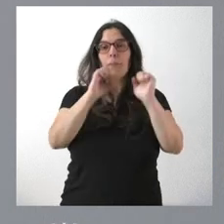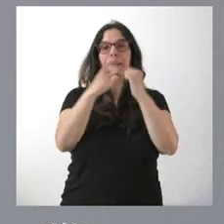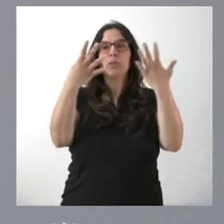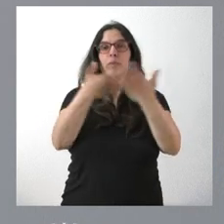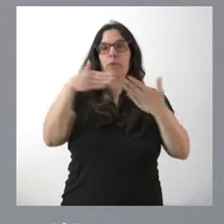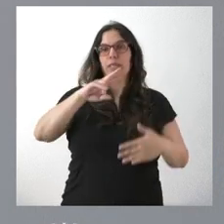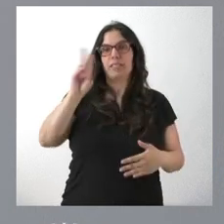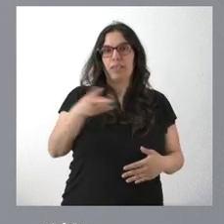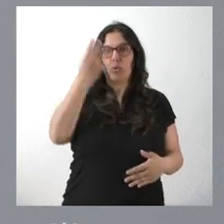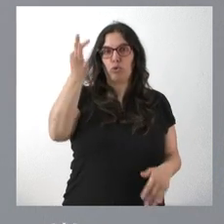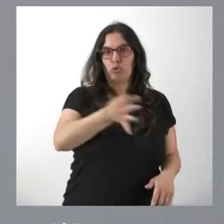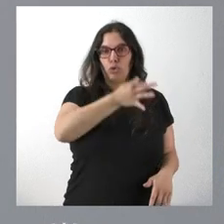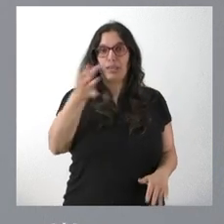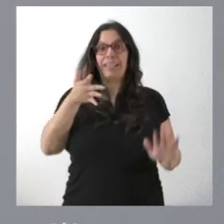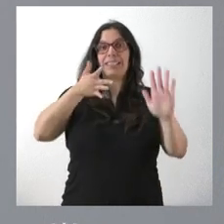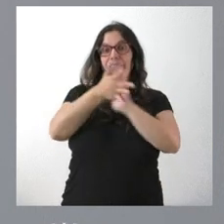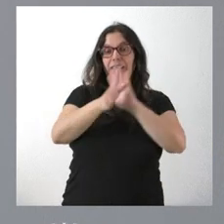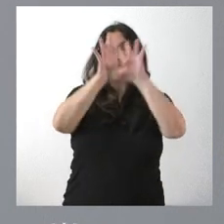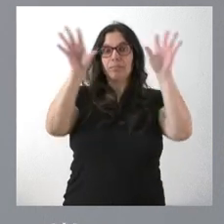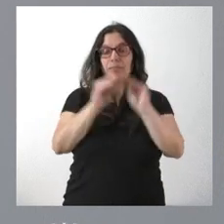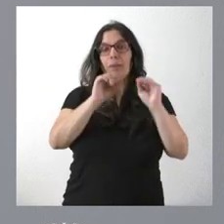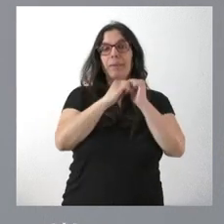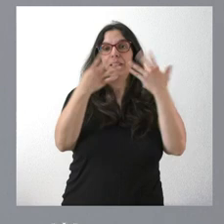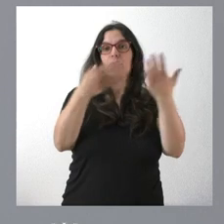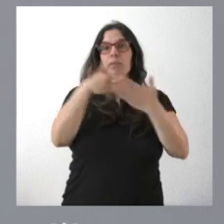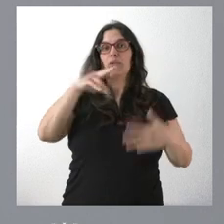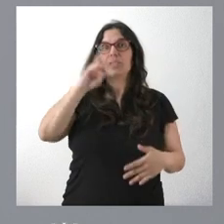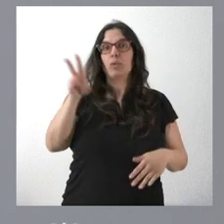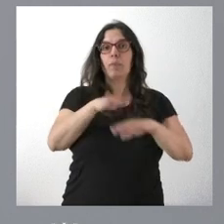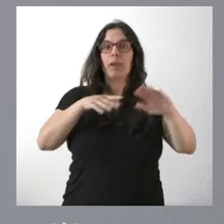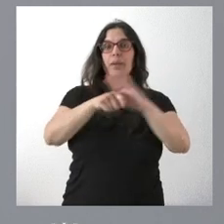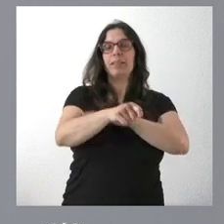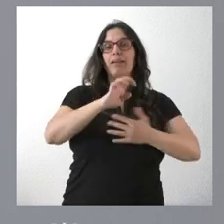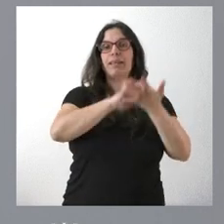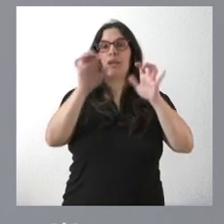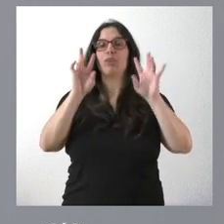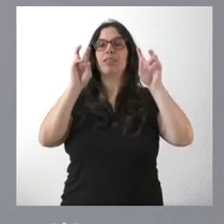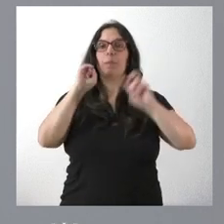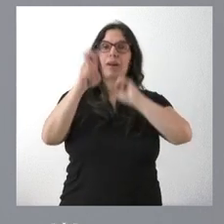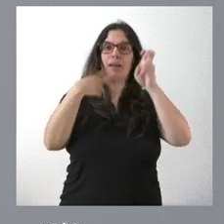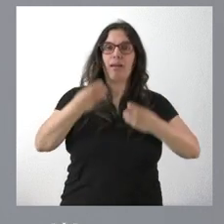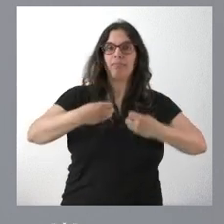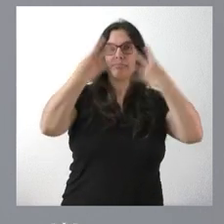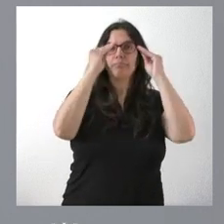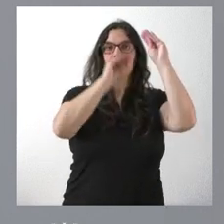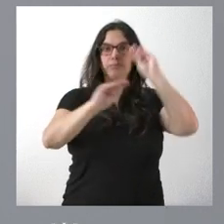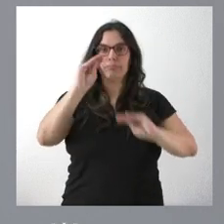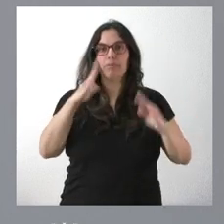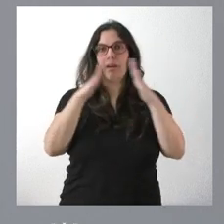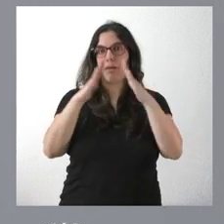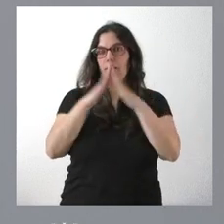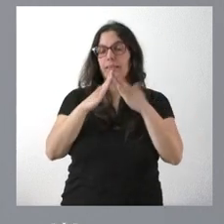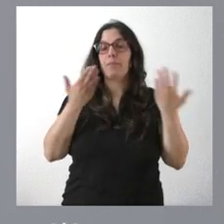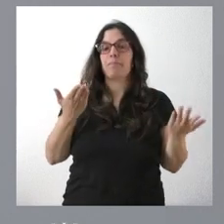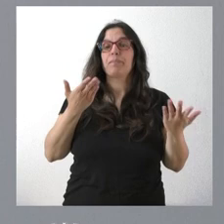euros. Por tanto, 29 millones de euros para inversiones en Castilla y León en materia de rehabilitación de edificios y de viviendas. Estamos hablando que se